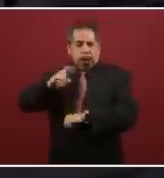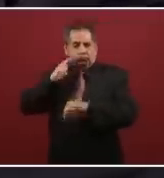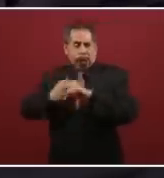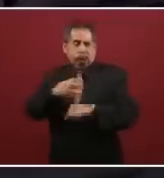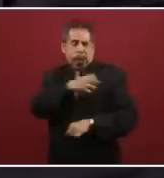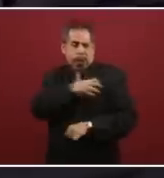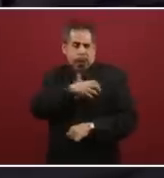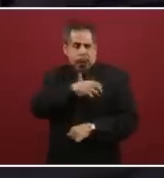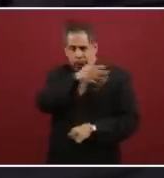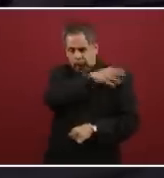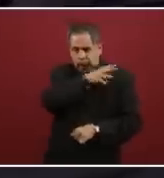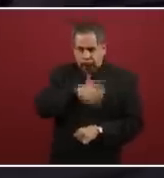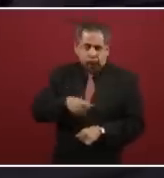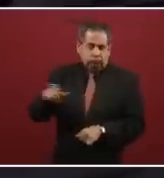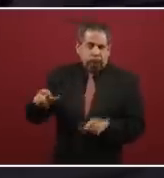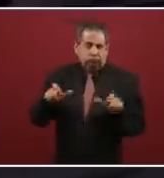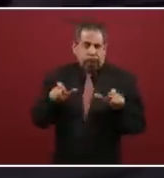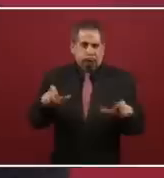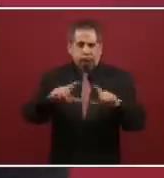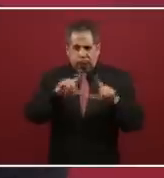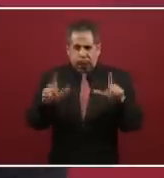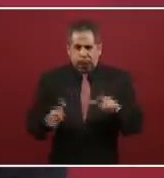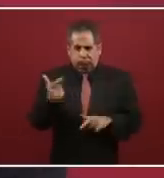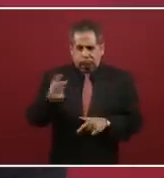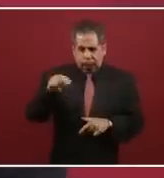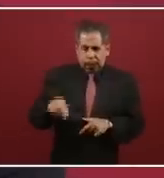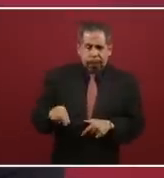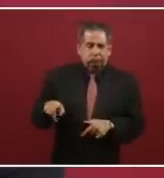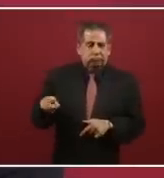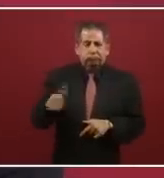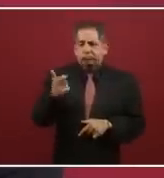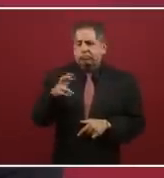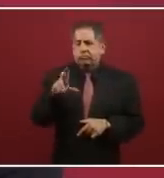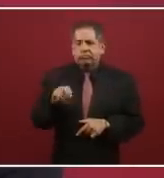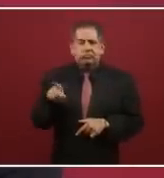de la Guardia Nacional, general Bucio,